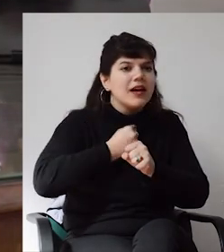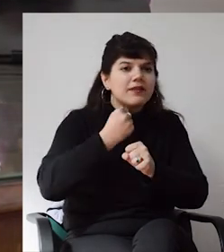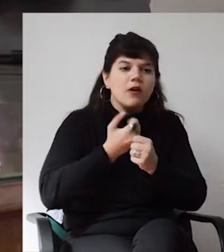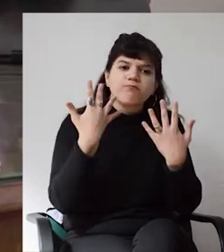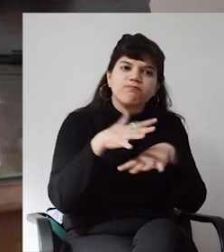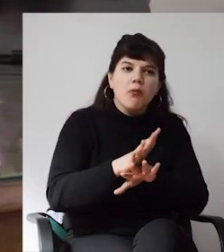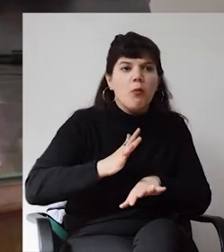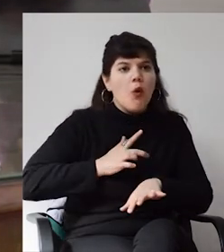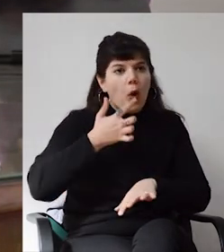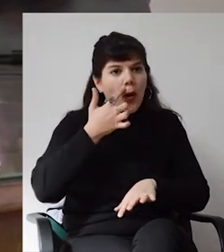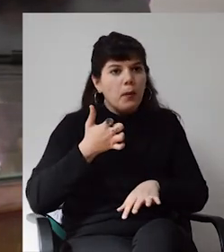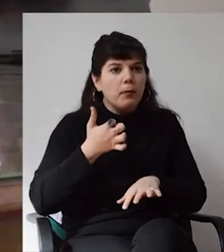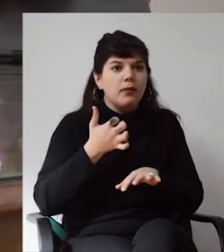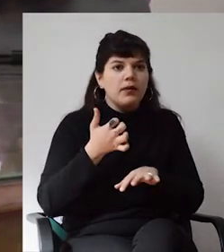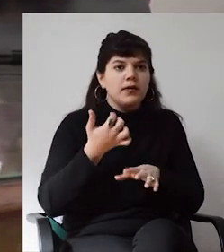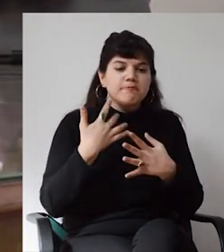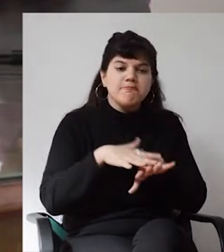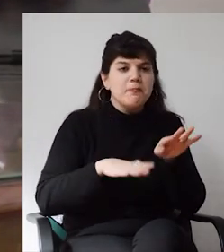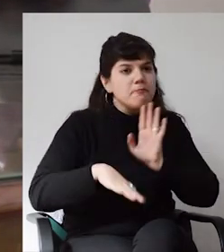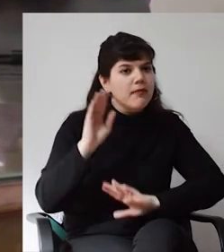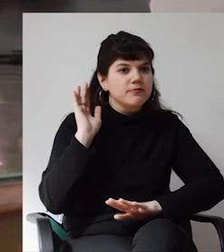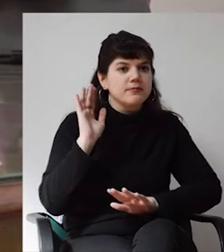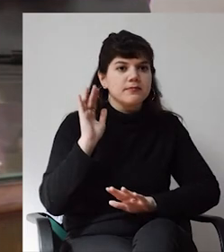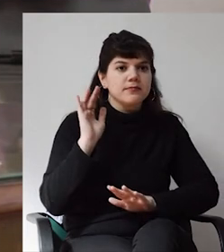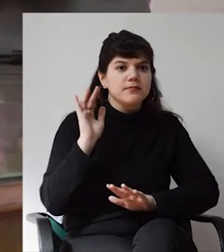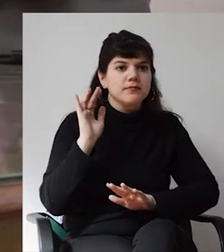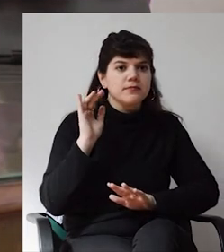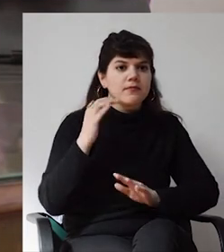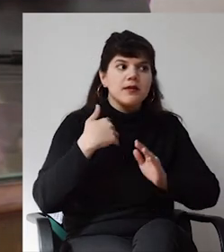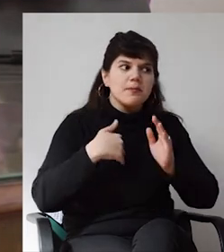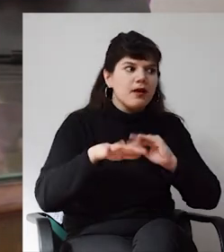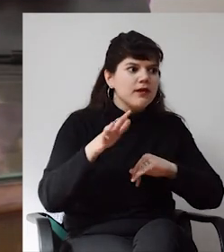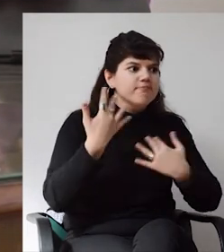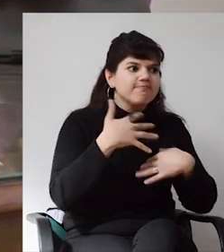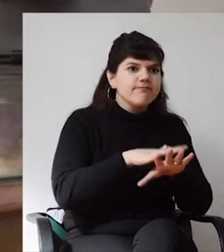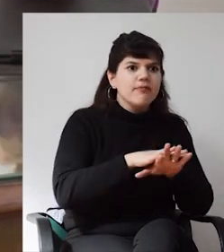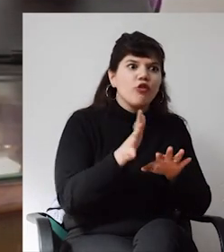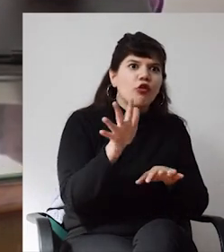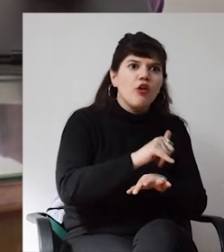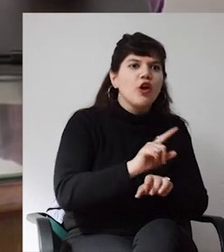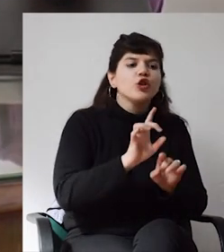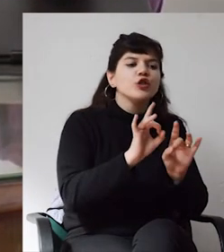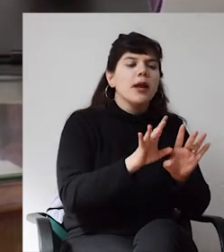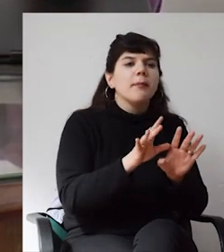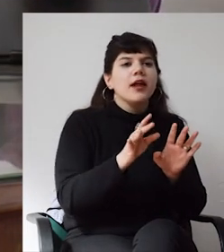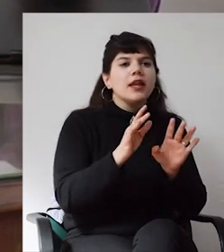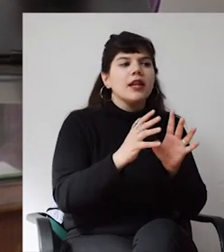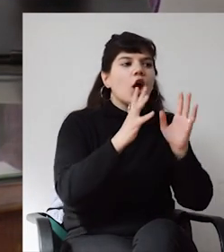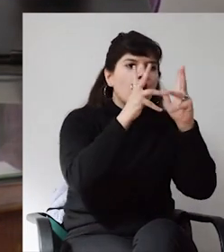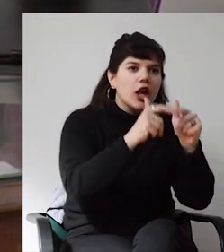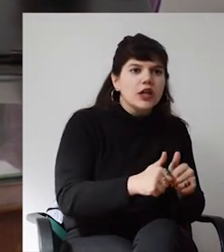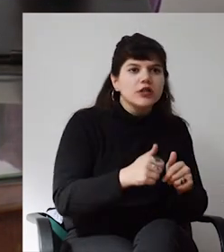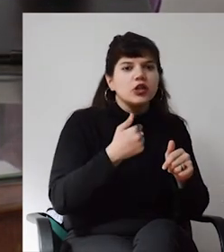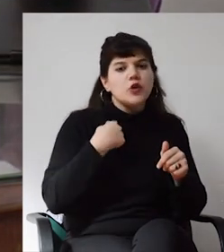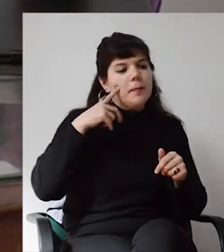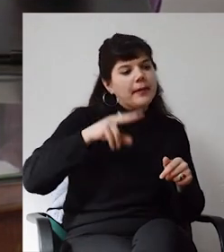Necesitamos más trabajo mixto, más trabajo mestizado, más mezcla cotidiana, no solamente